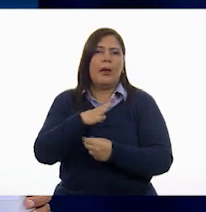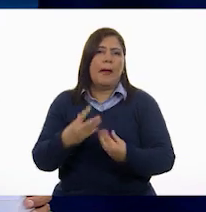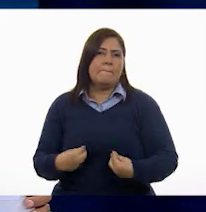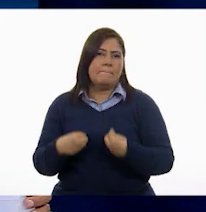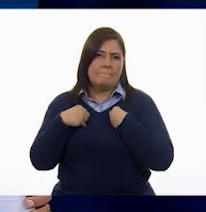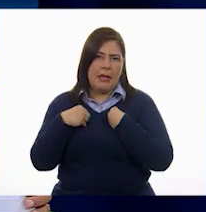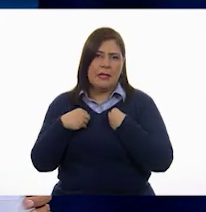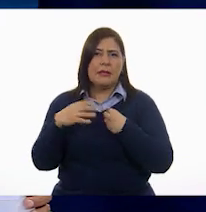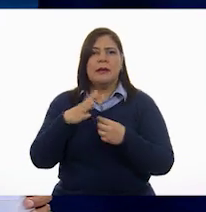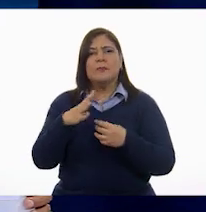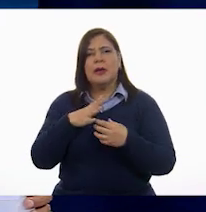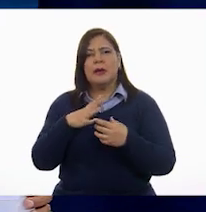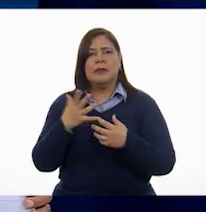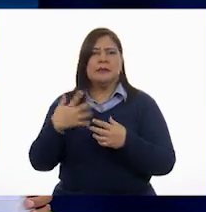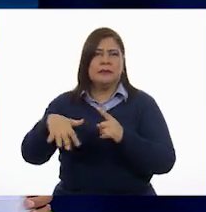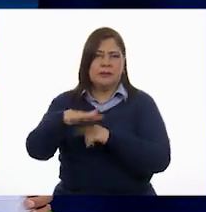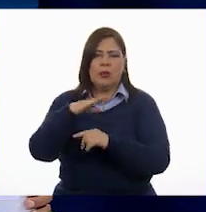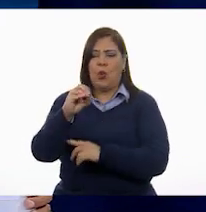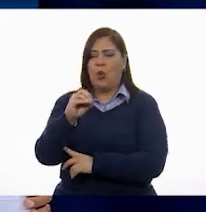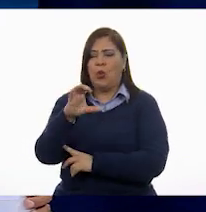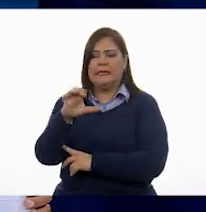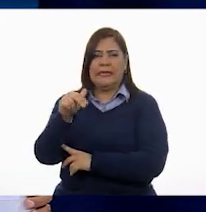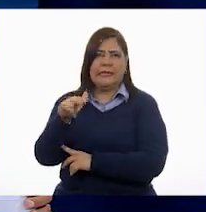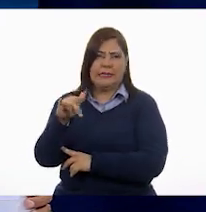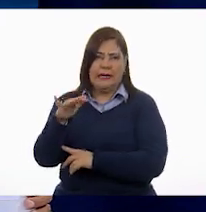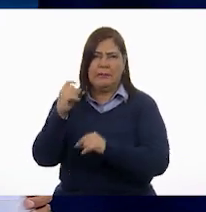oceánica. Ahí vas a encontrar